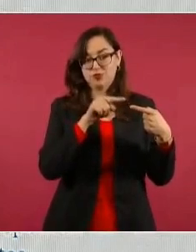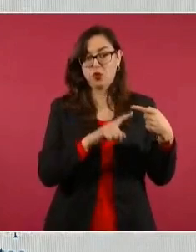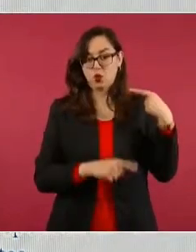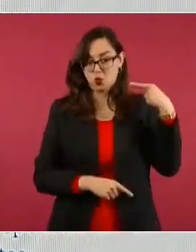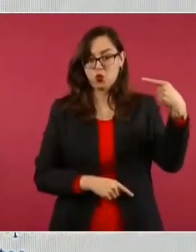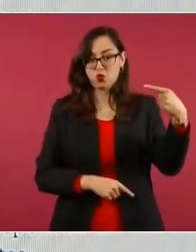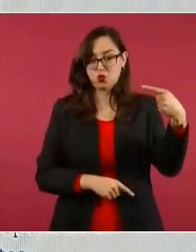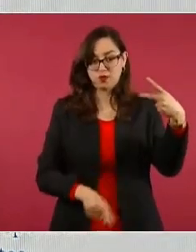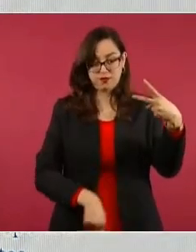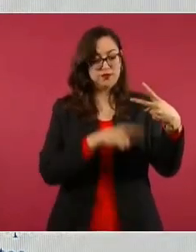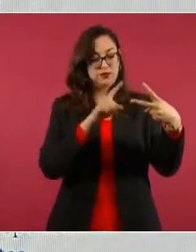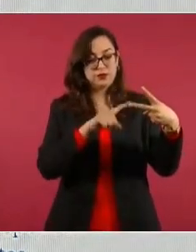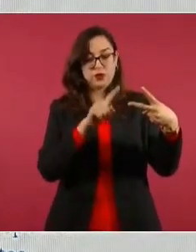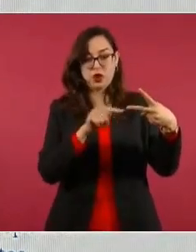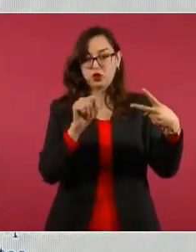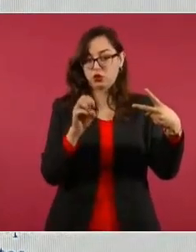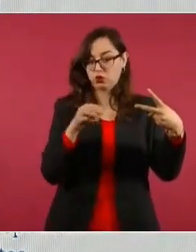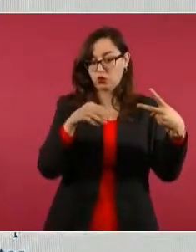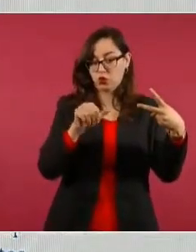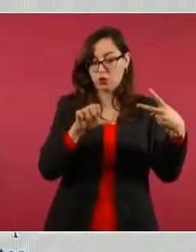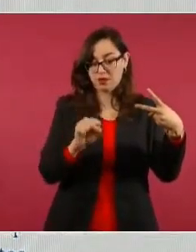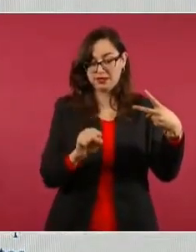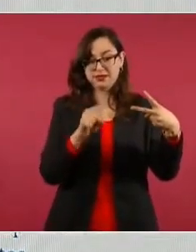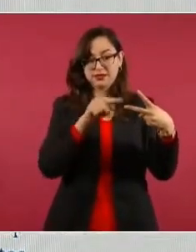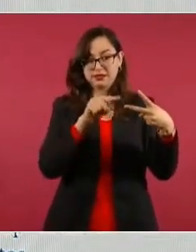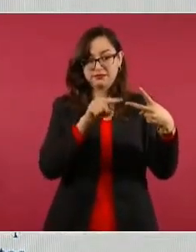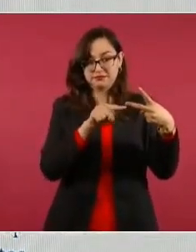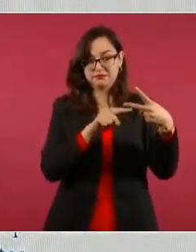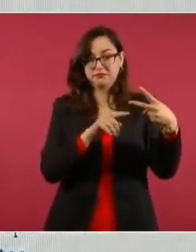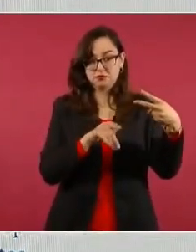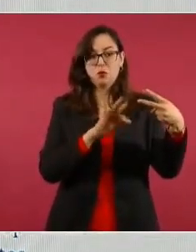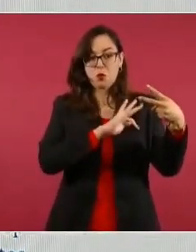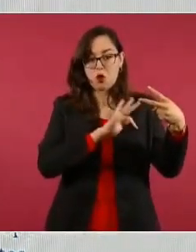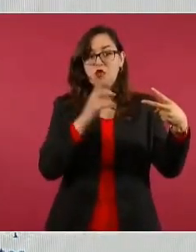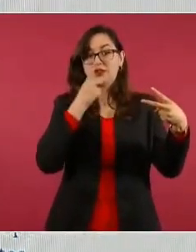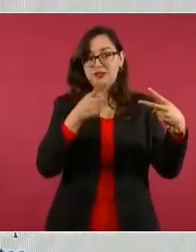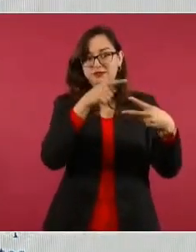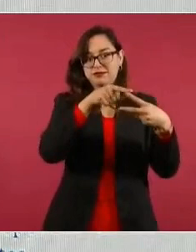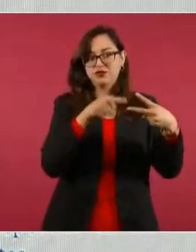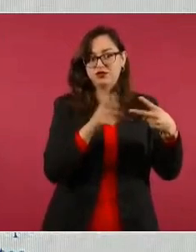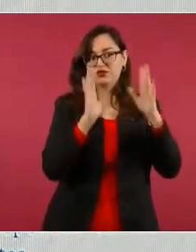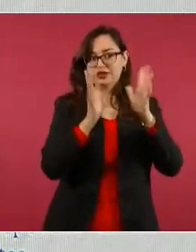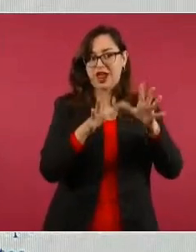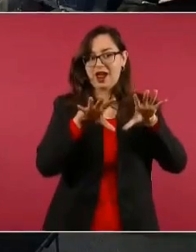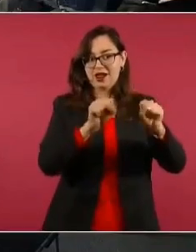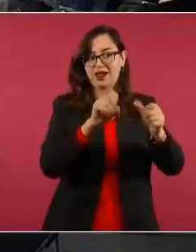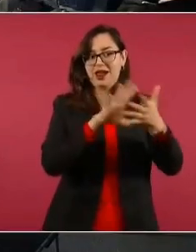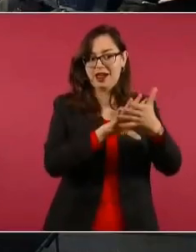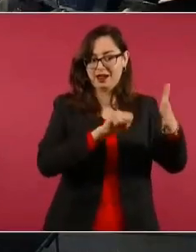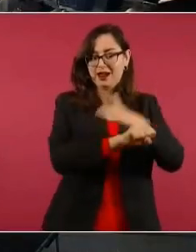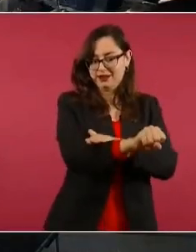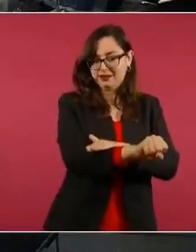y el señor Tomás Herón, entre otros. Ya, no, lo demás no.